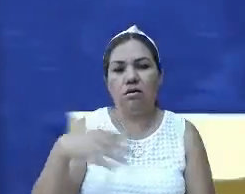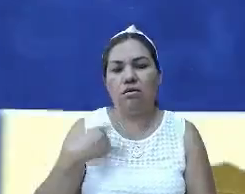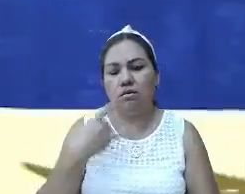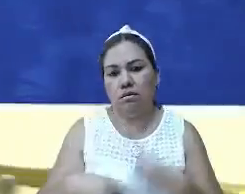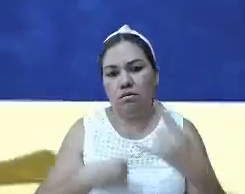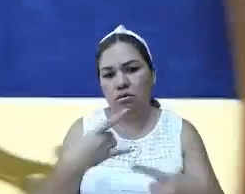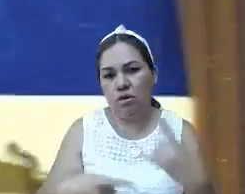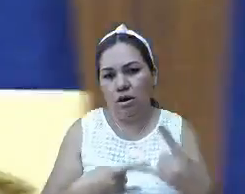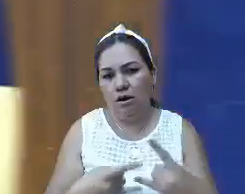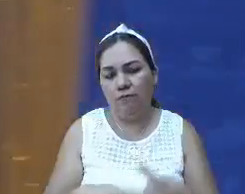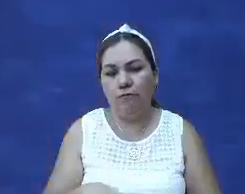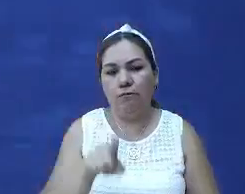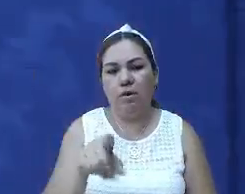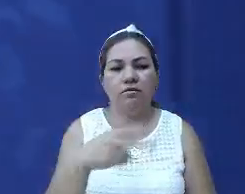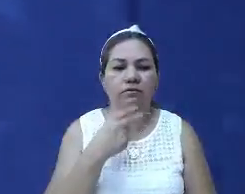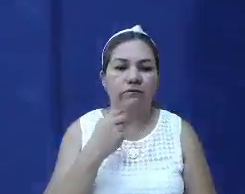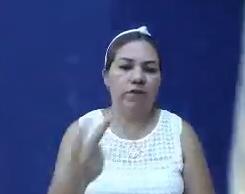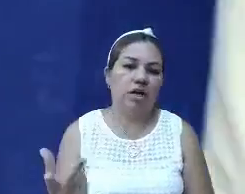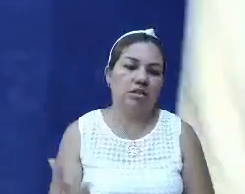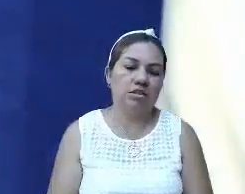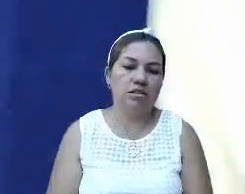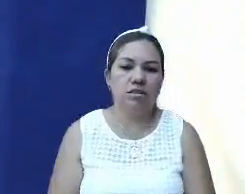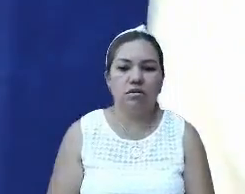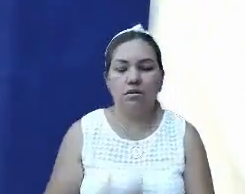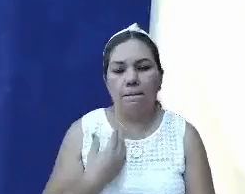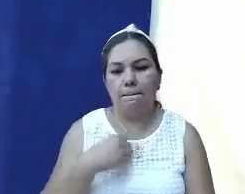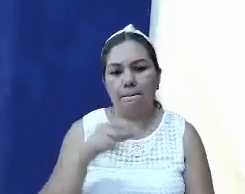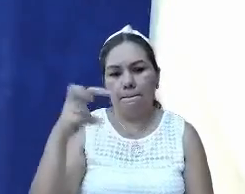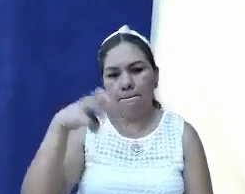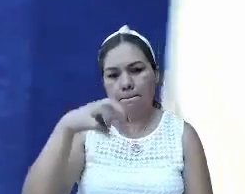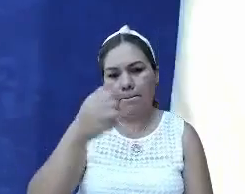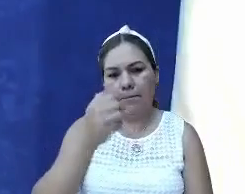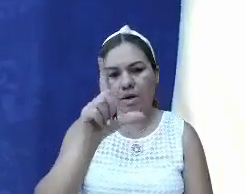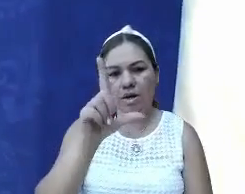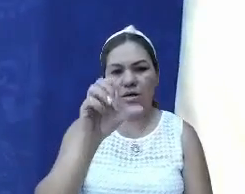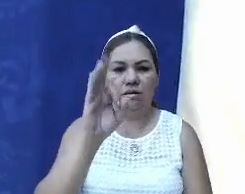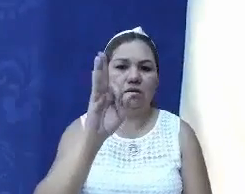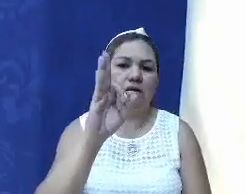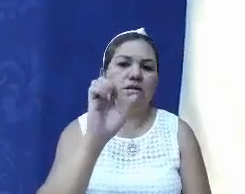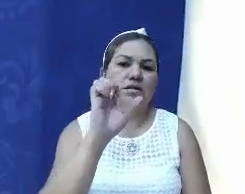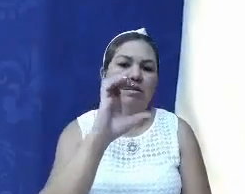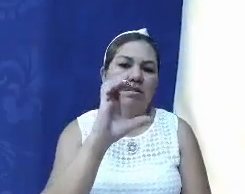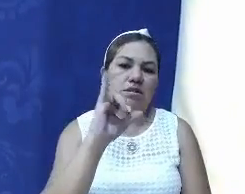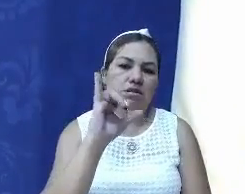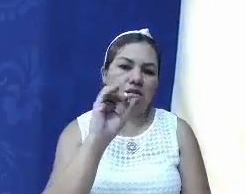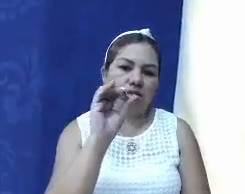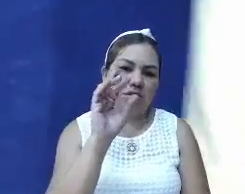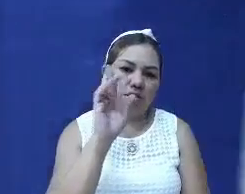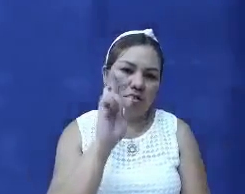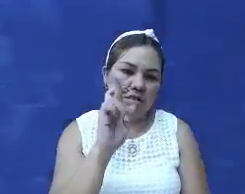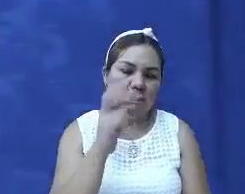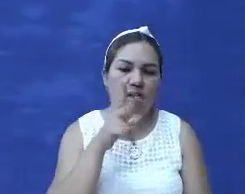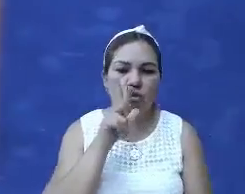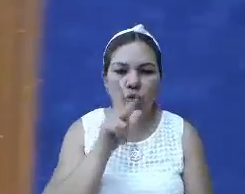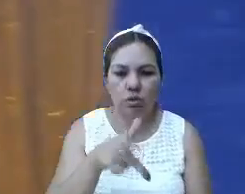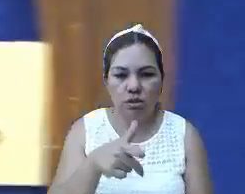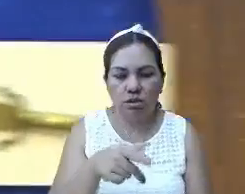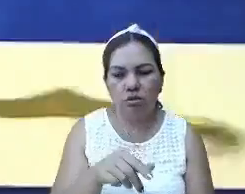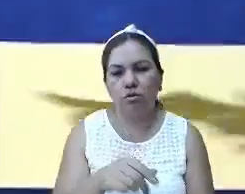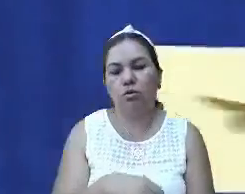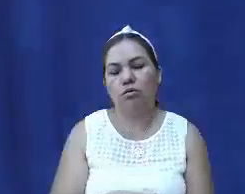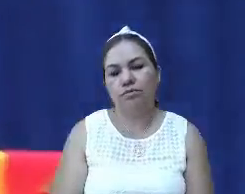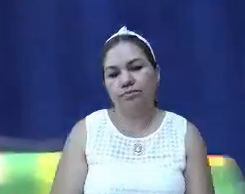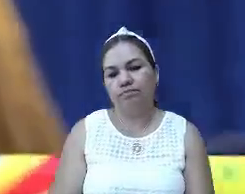fácil maldecir a tus hijos que bendecirlo. A vos te es más fácil maldecir a tus seres queridos,